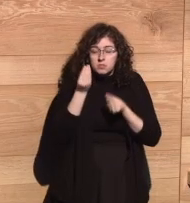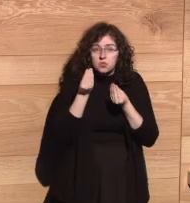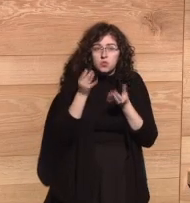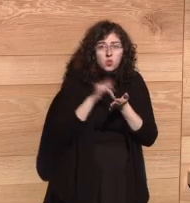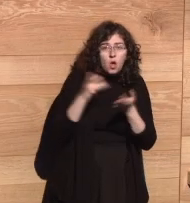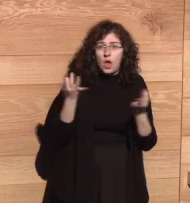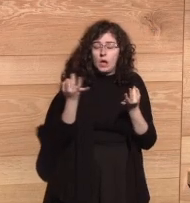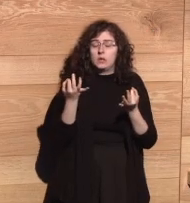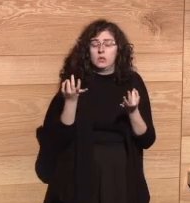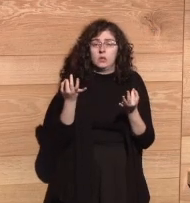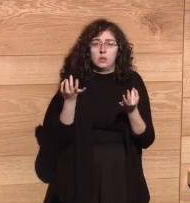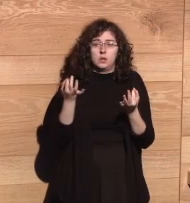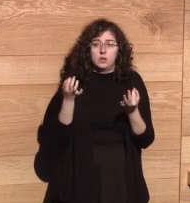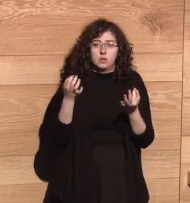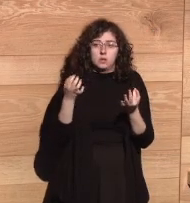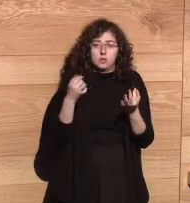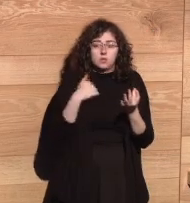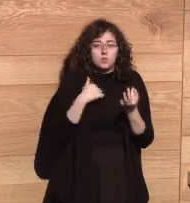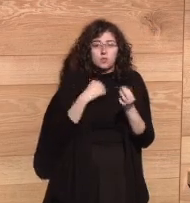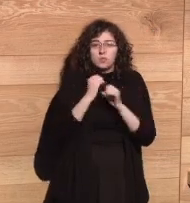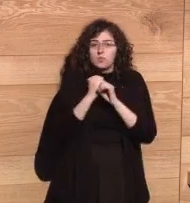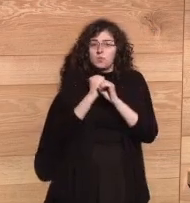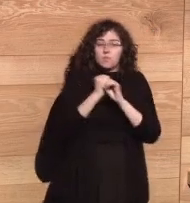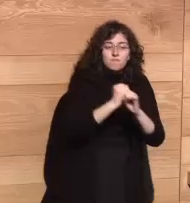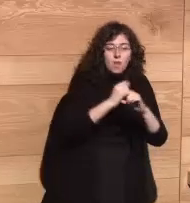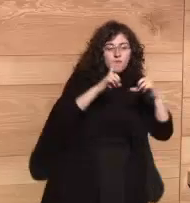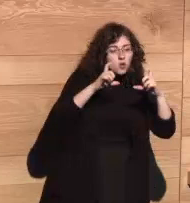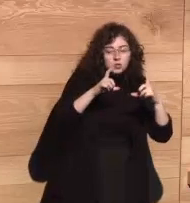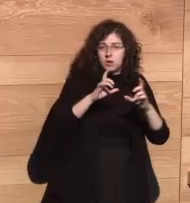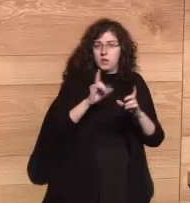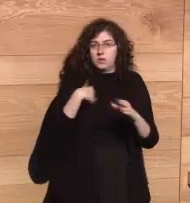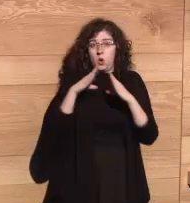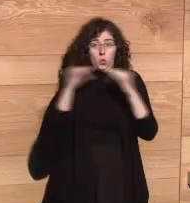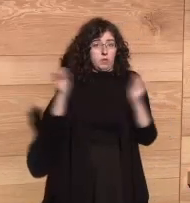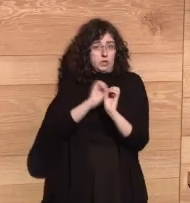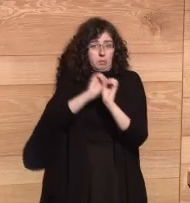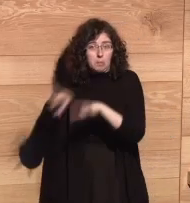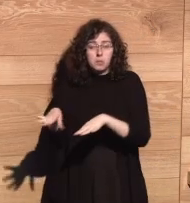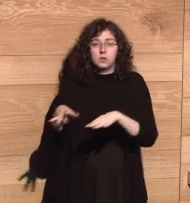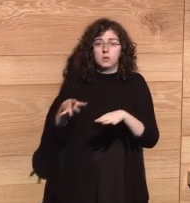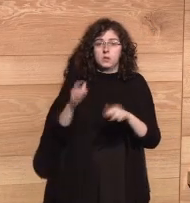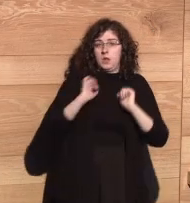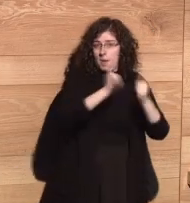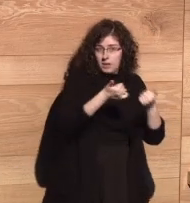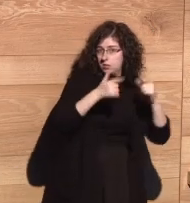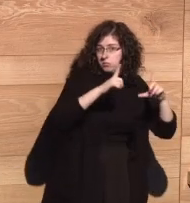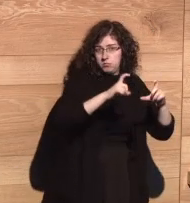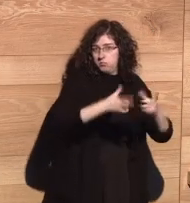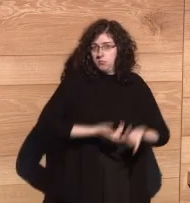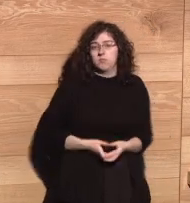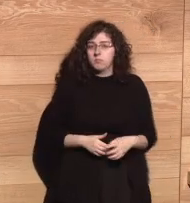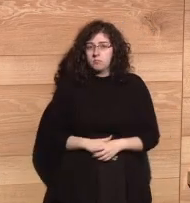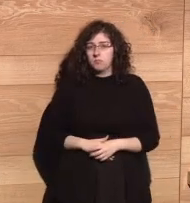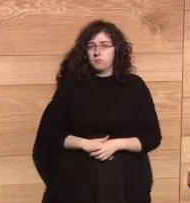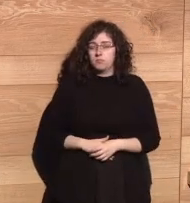fue que no podía evitar dejarse fotógrafa, ¿no? Entonces dejé la universidad y me embarqué en esta aventura.